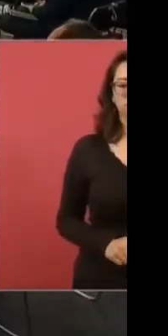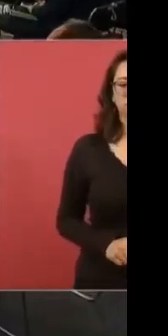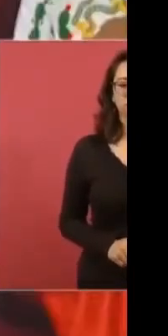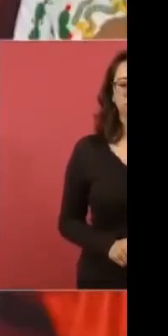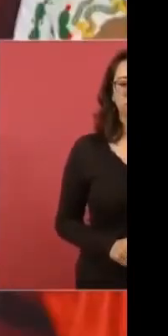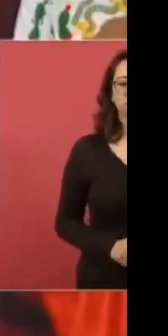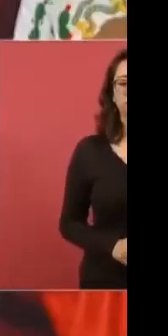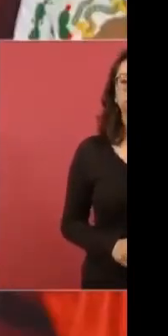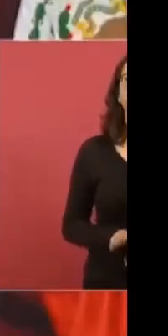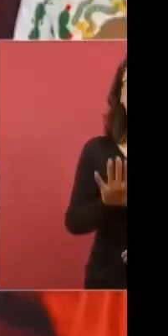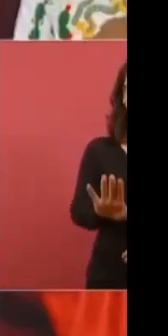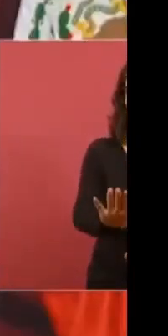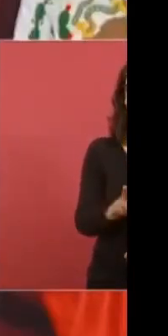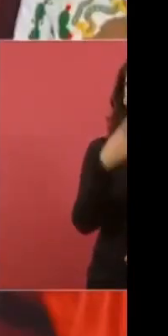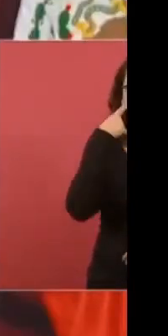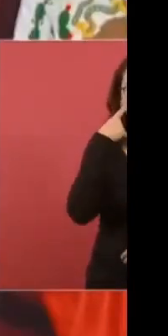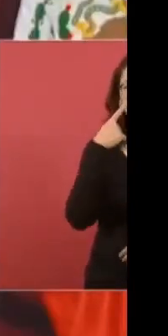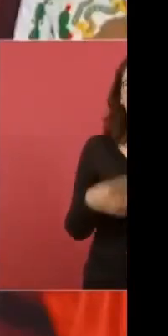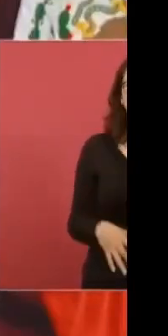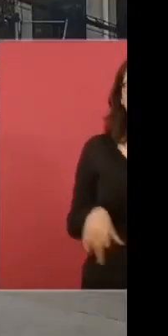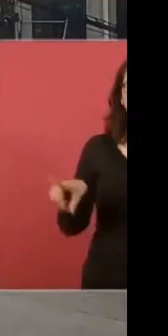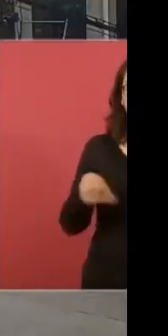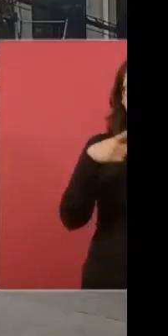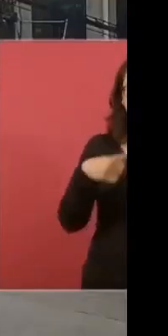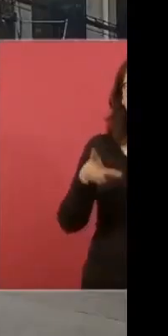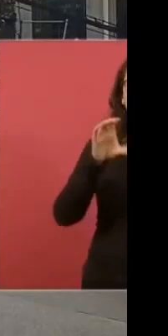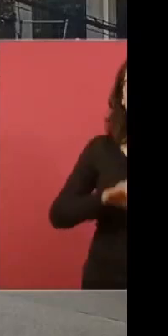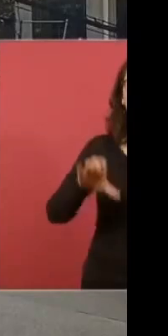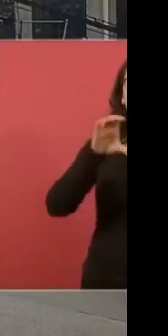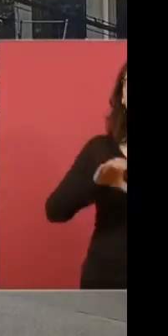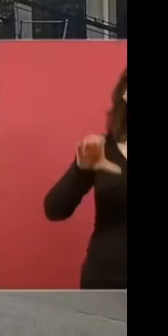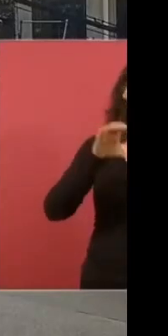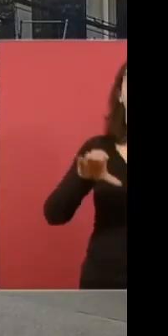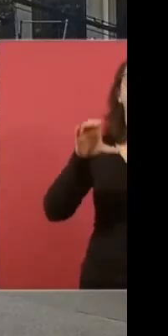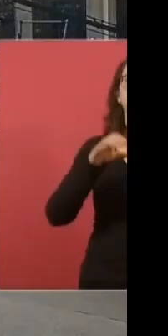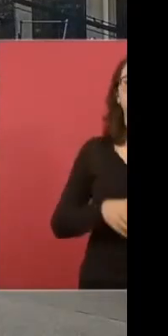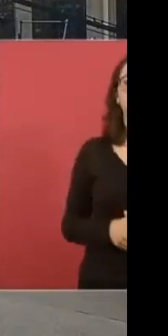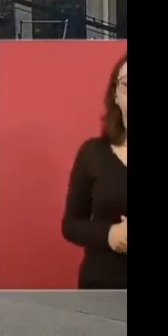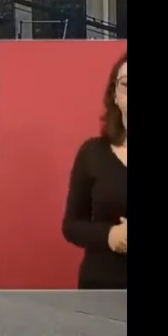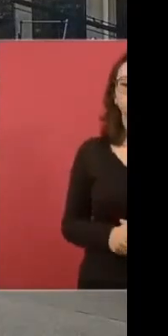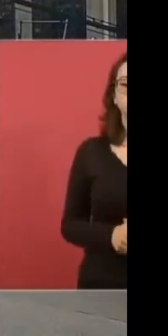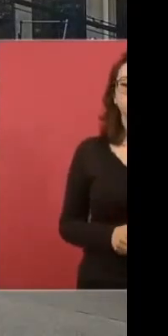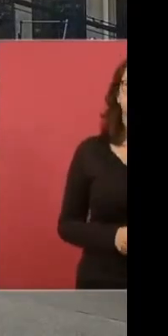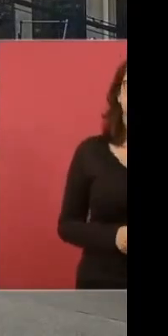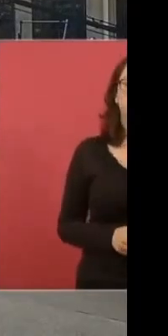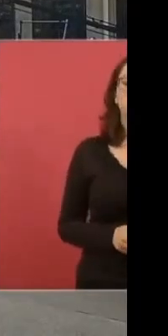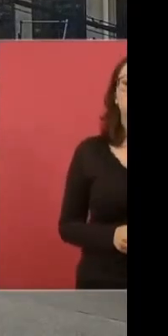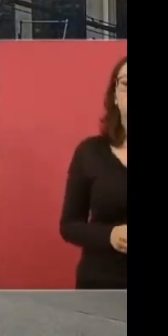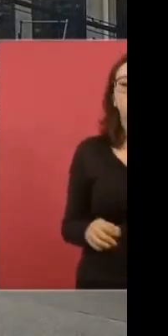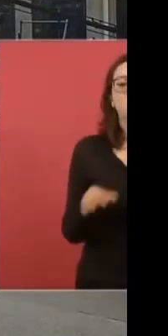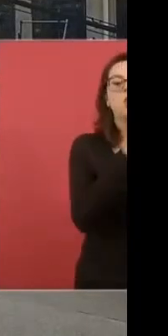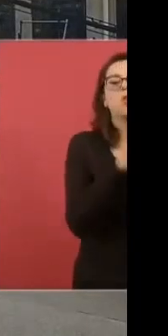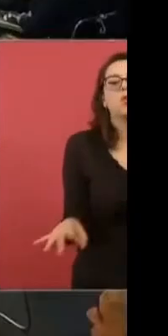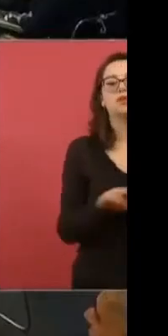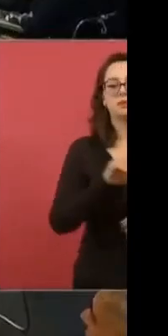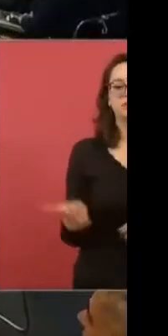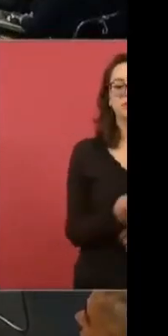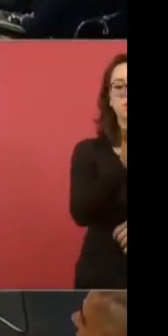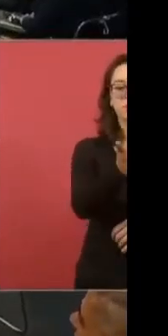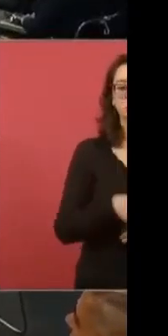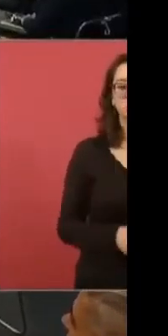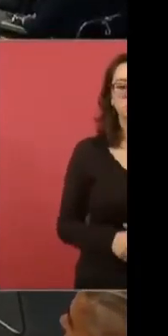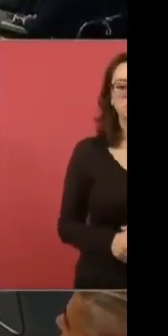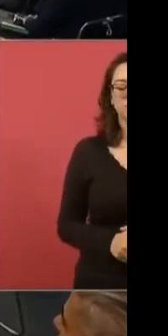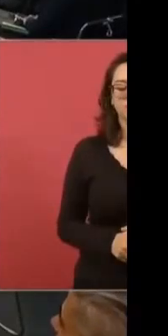gente y poder señalar Ahora sí a la gente del pueblo que canta esos corridos Y los quieren ver como delincuentes tales dice no se